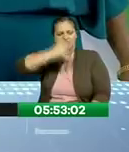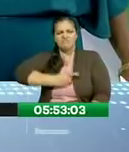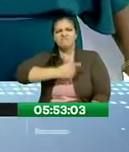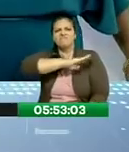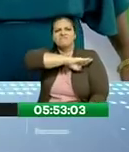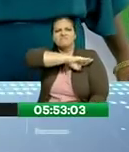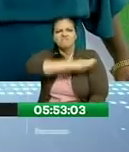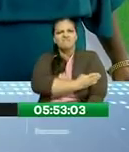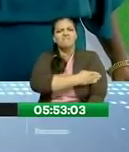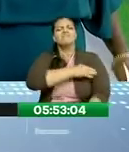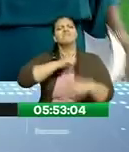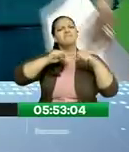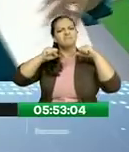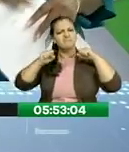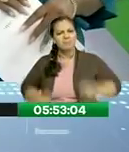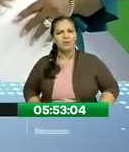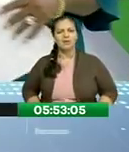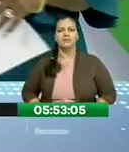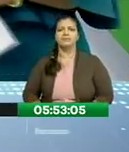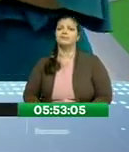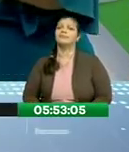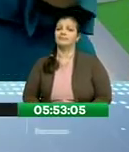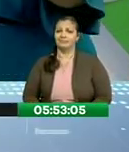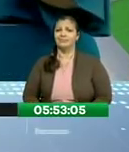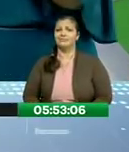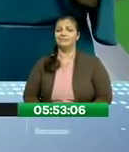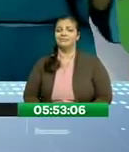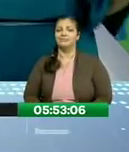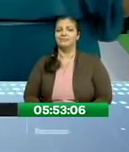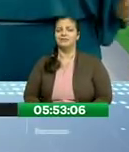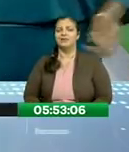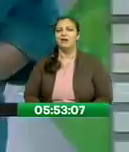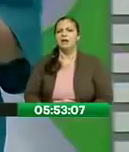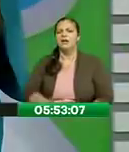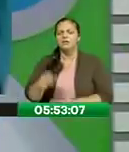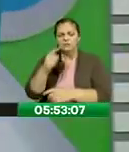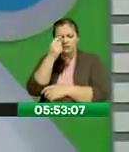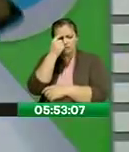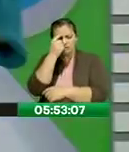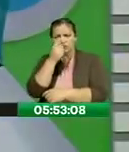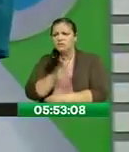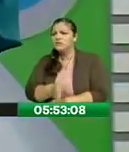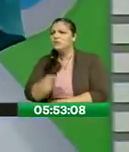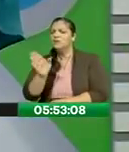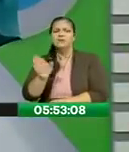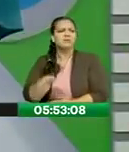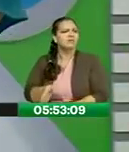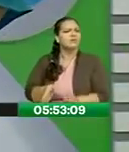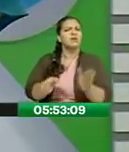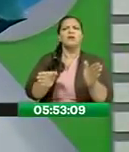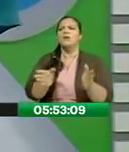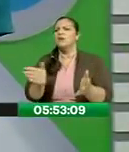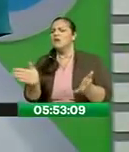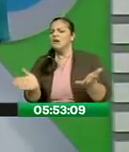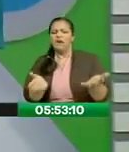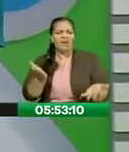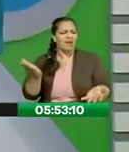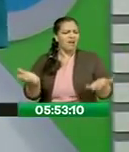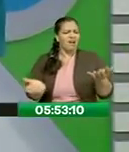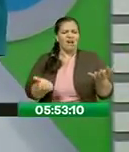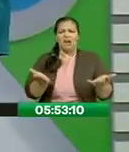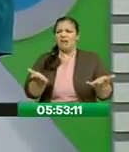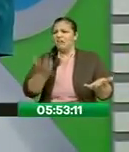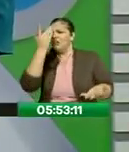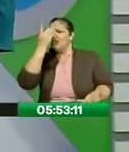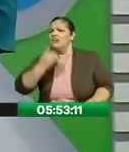pensamiento para ustedes. La gente que a veces no tiene un horizonte que tomar, llénese de esta energía con estas frases